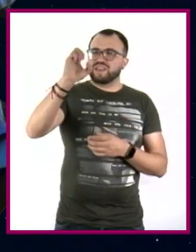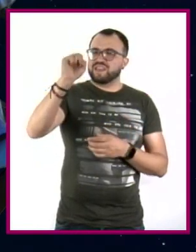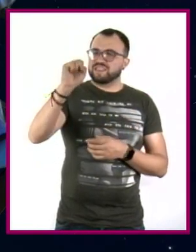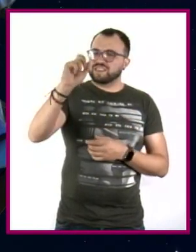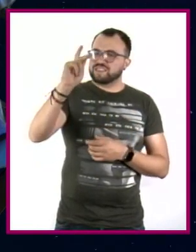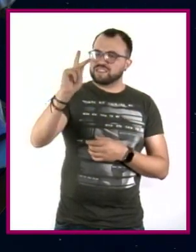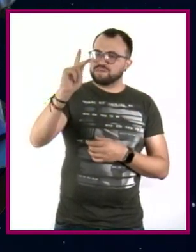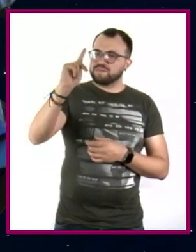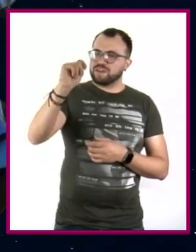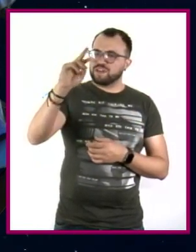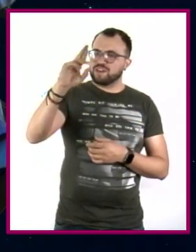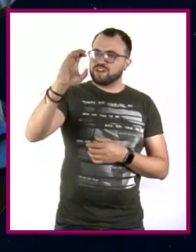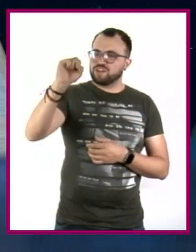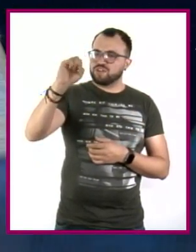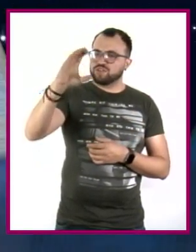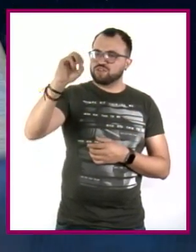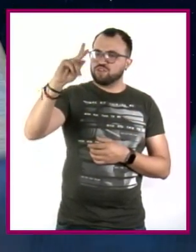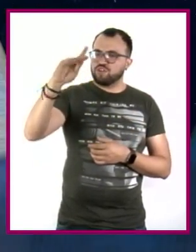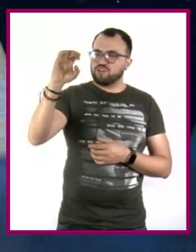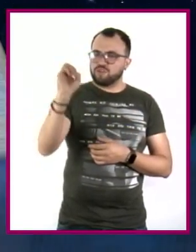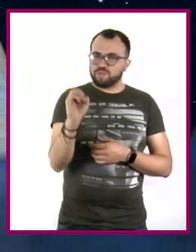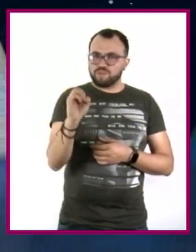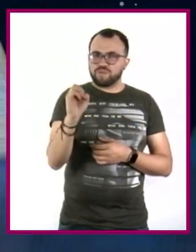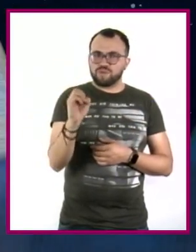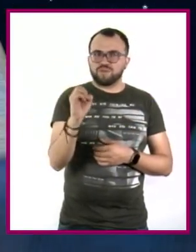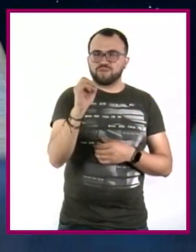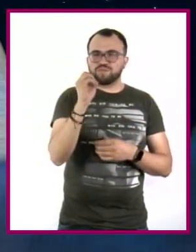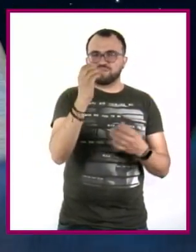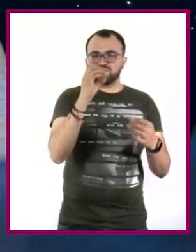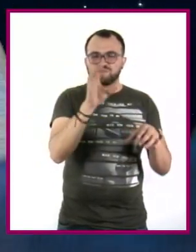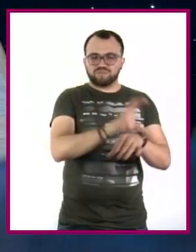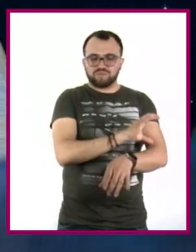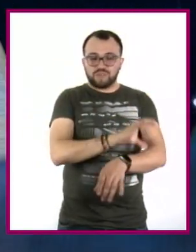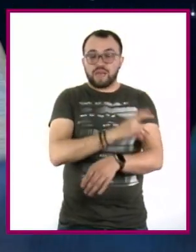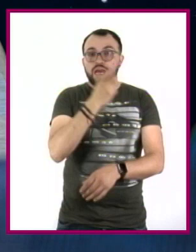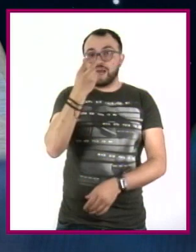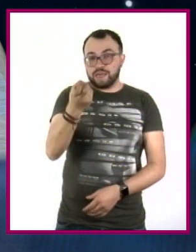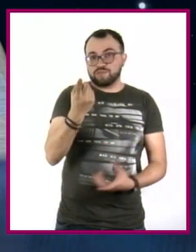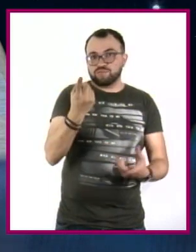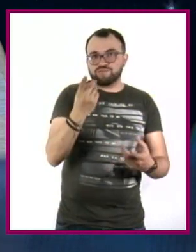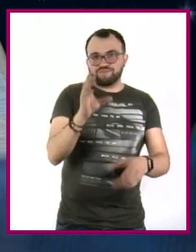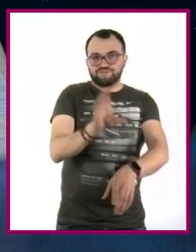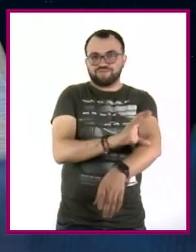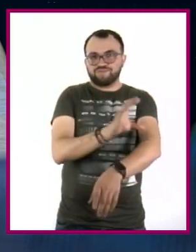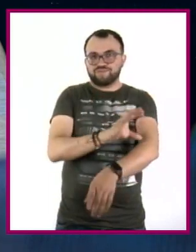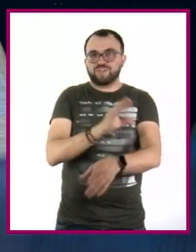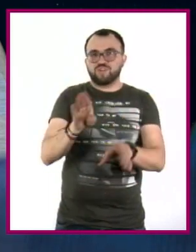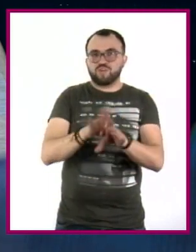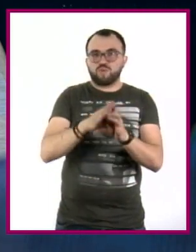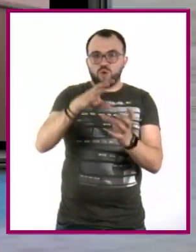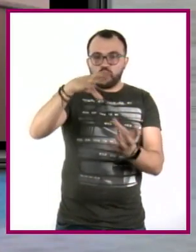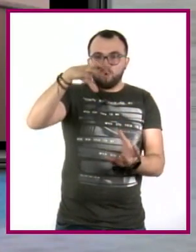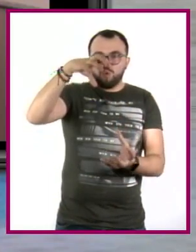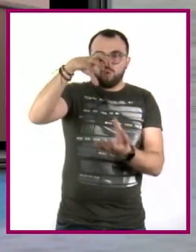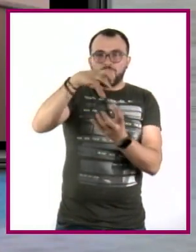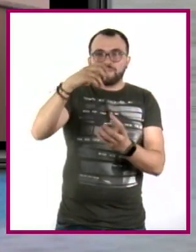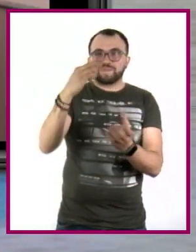AMS? Un espectrómetro en realidad es un imán que se utiliza para